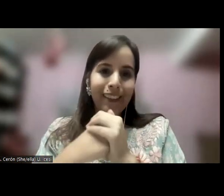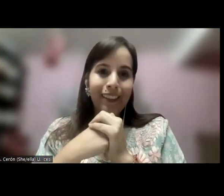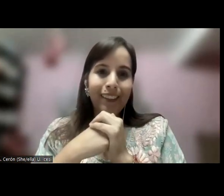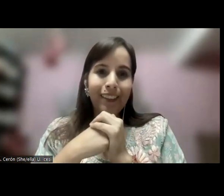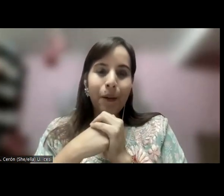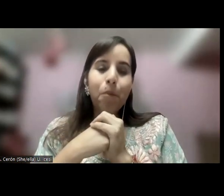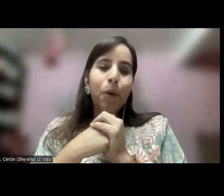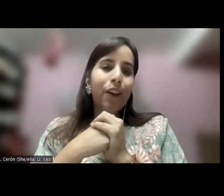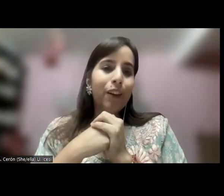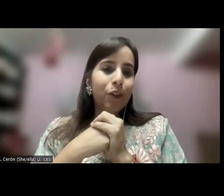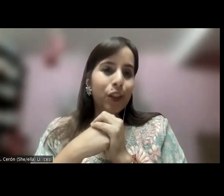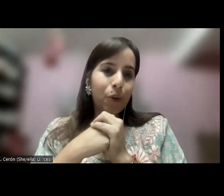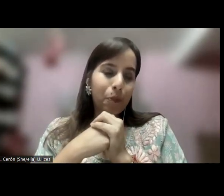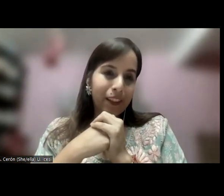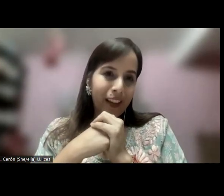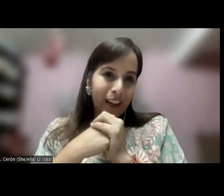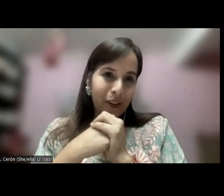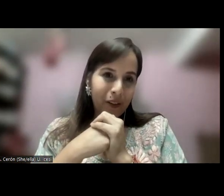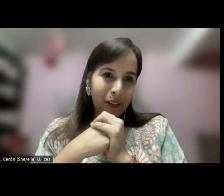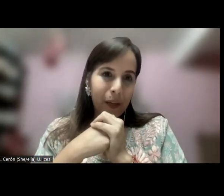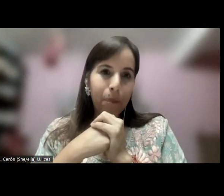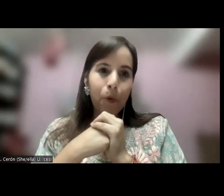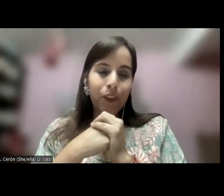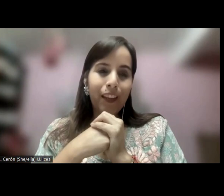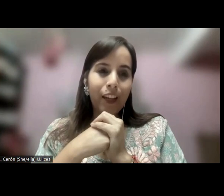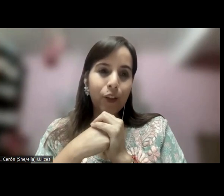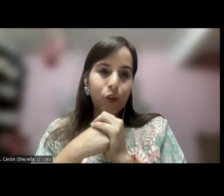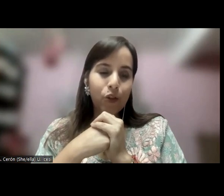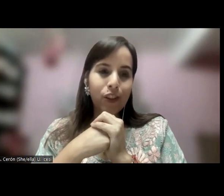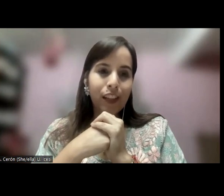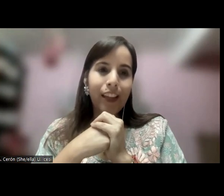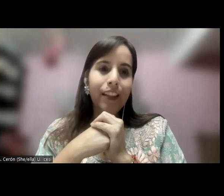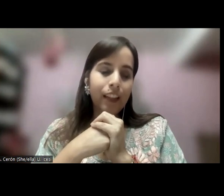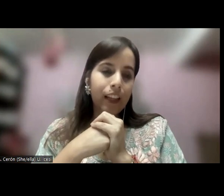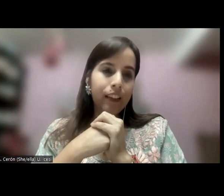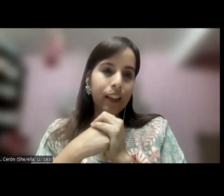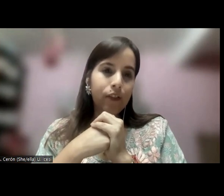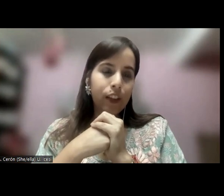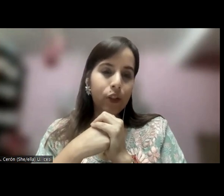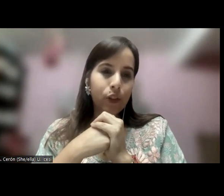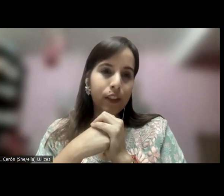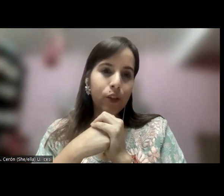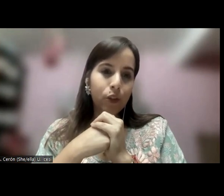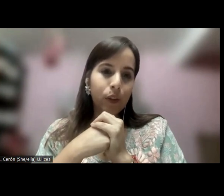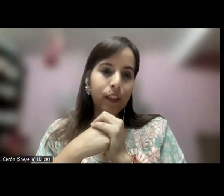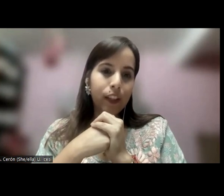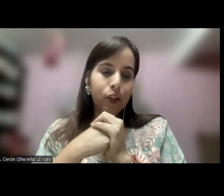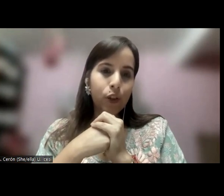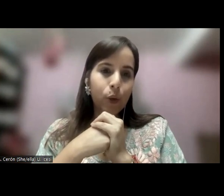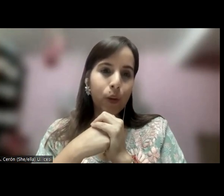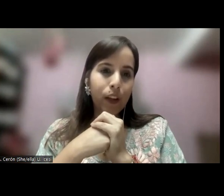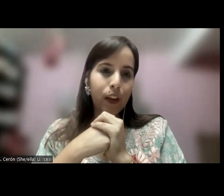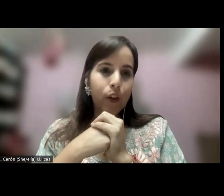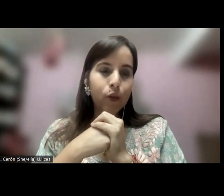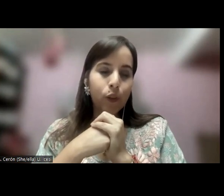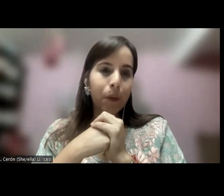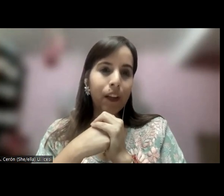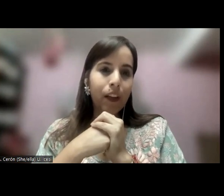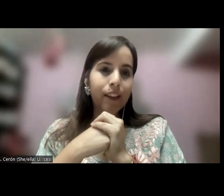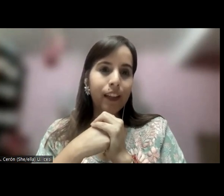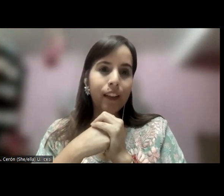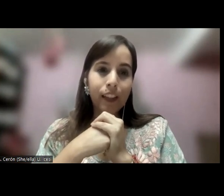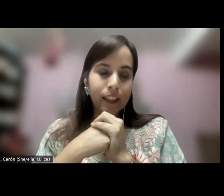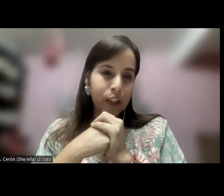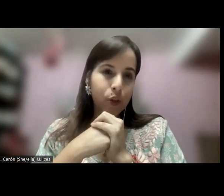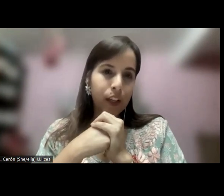aulina por habernos acompañado y por darnos tan excelentes reflexiones en torno al derecho del cuidado desde una